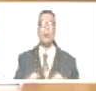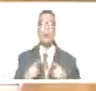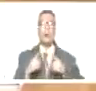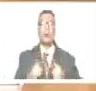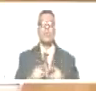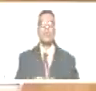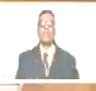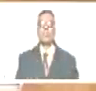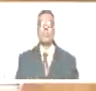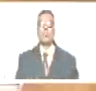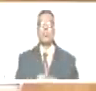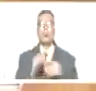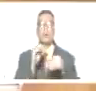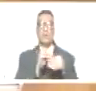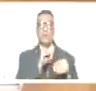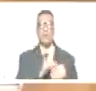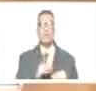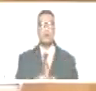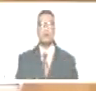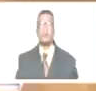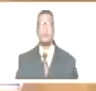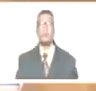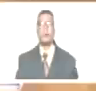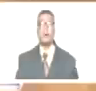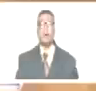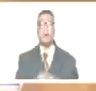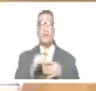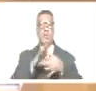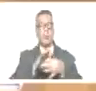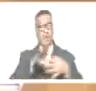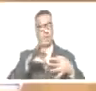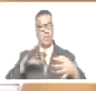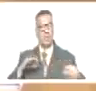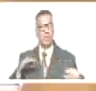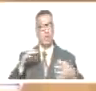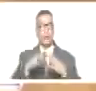llamó a desprendernos de los antivalores,